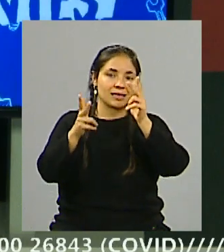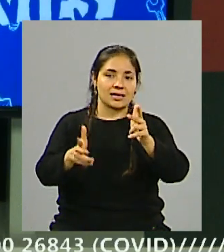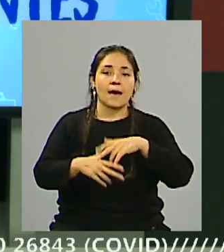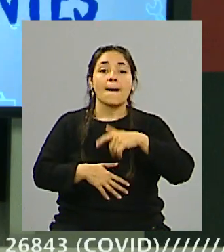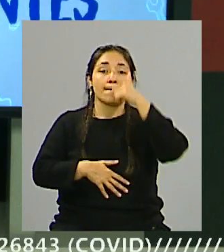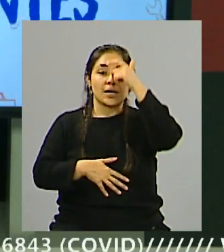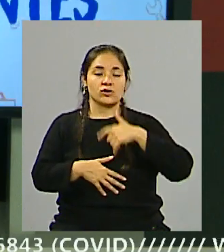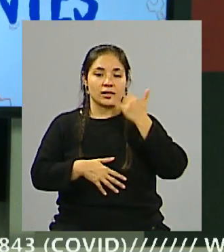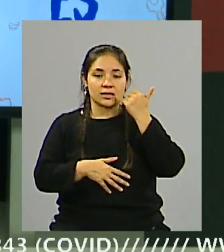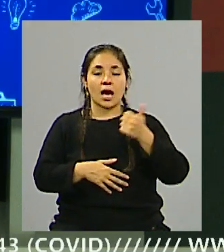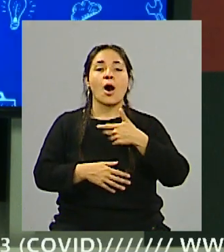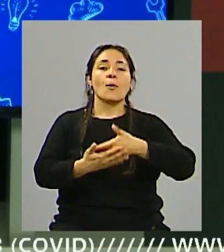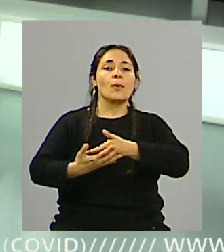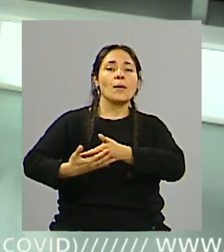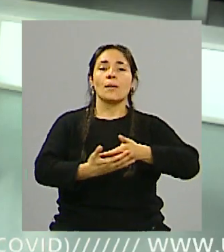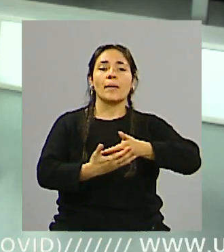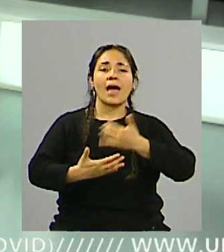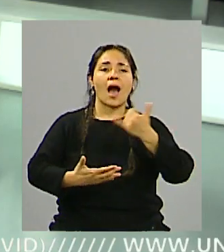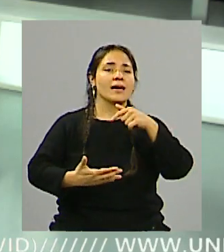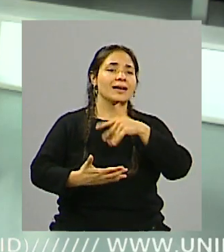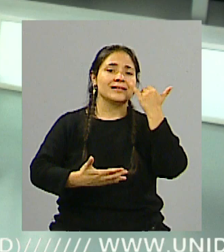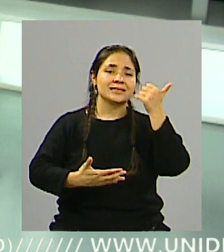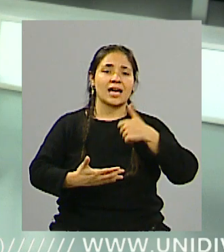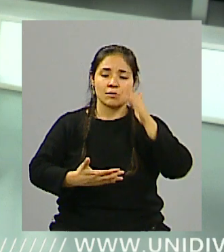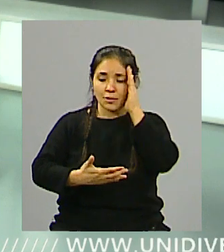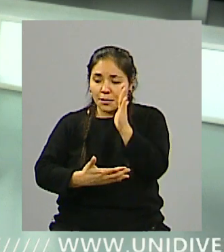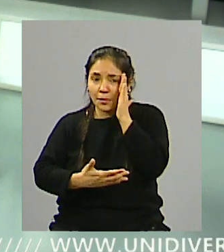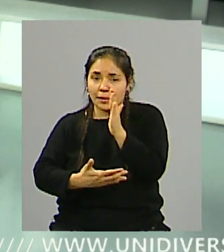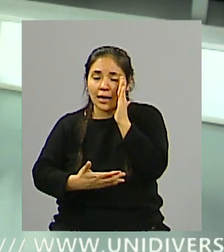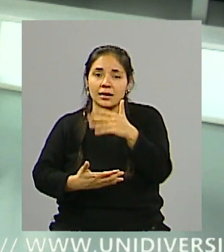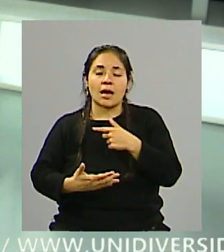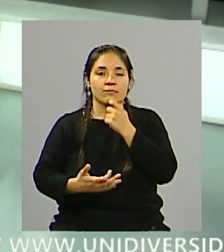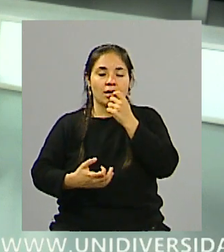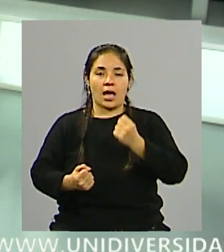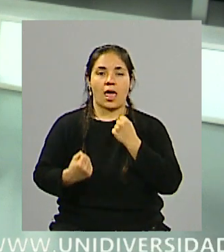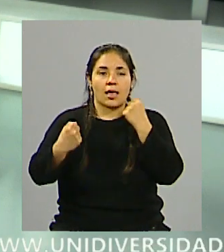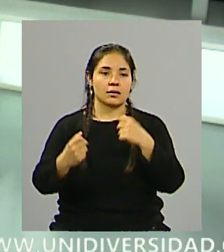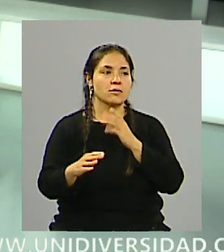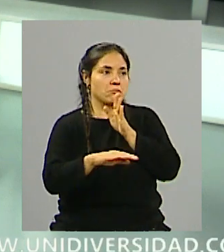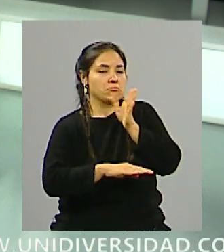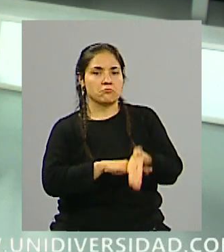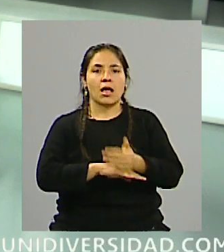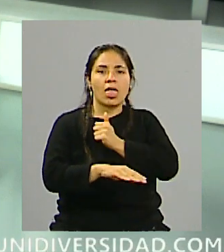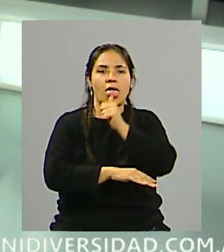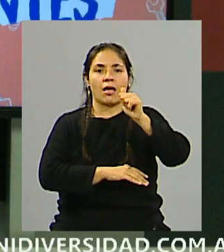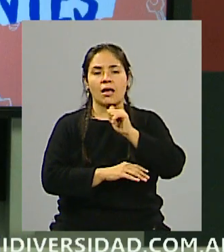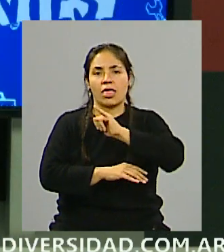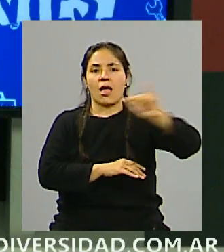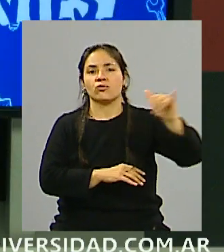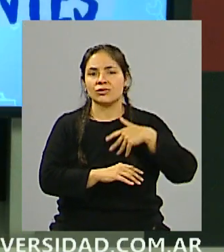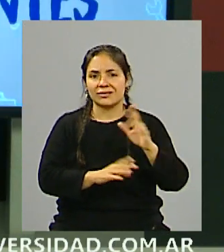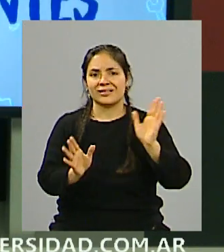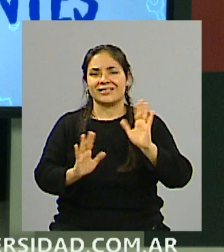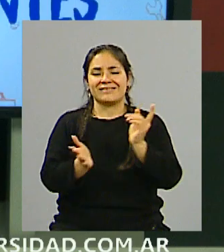están con un bebé en brazos, que tienen que atenderlo 24/7 y que ya no se tiene la fuerza, la energía quizás, y no debería por qué